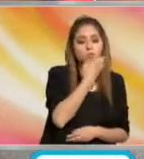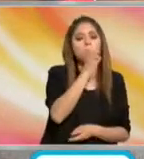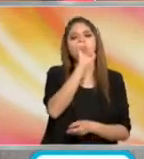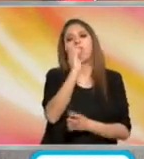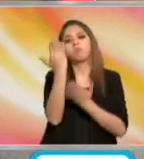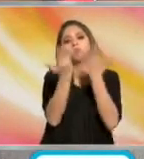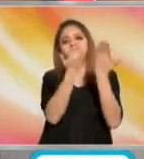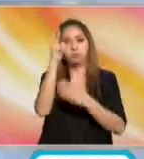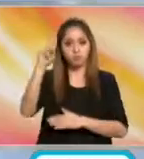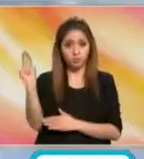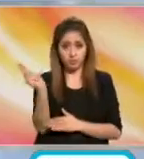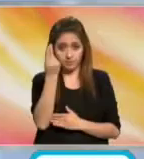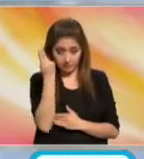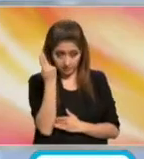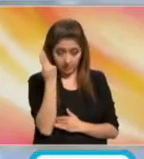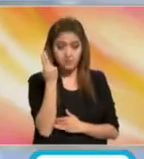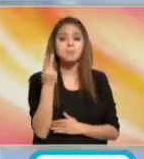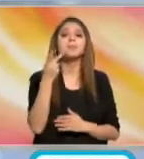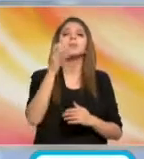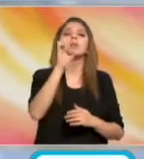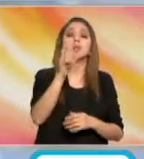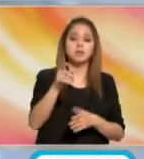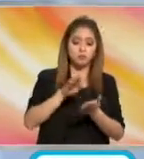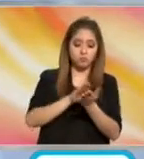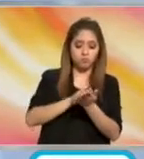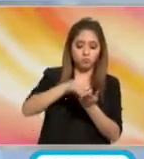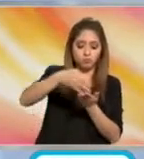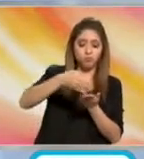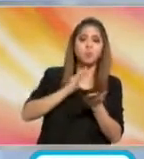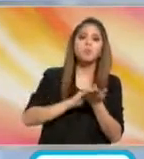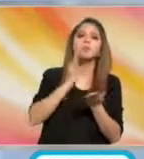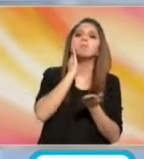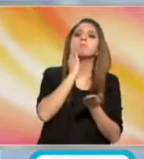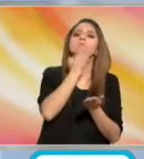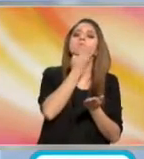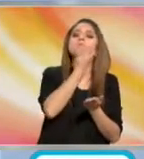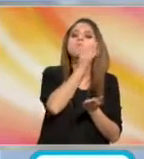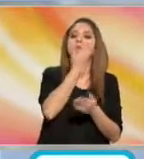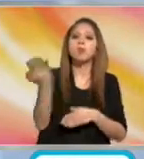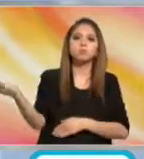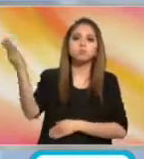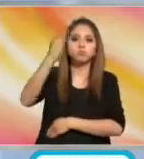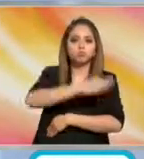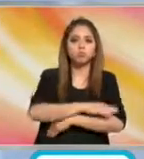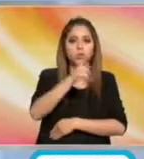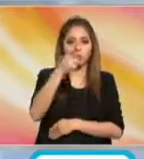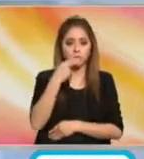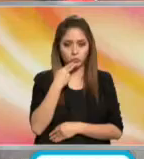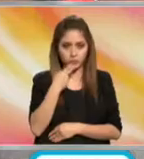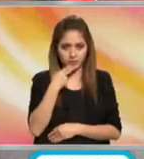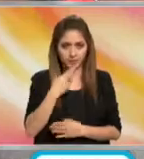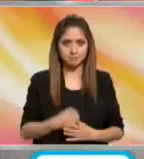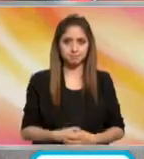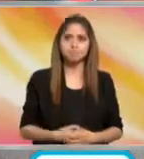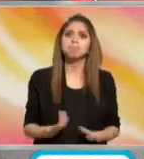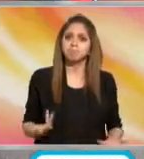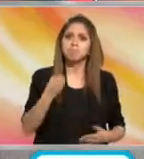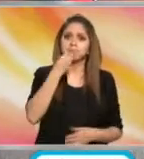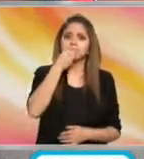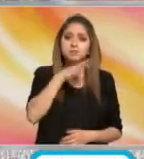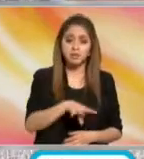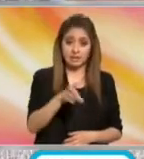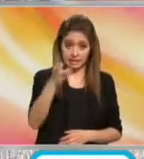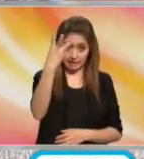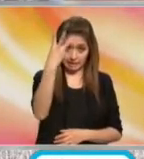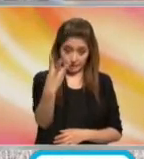y llevarte el polvo compacto en tu bolsillo para estar retocando durante el día. Maravilloso. Muy bien, entonces estos